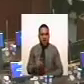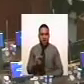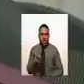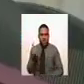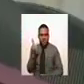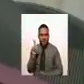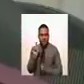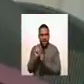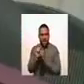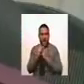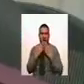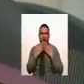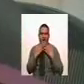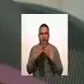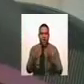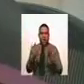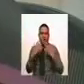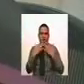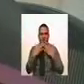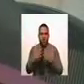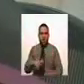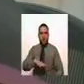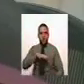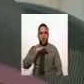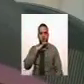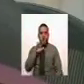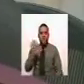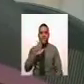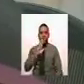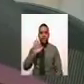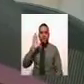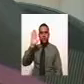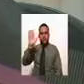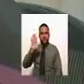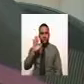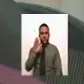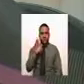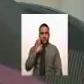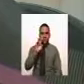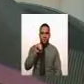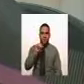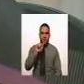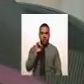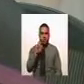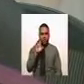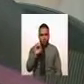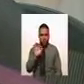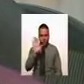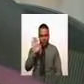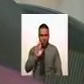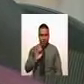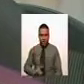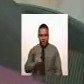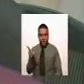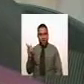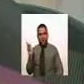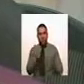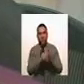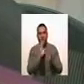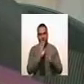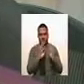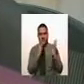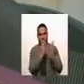de Nicolás Maduro contra el expresidente y senador Álvaro Uribe Vélez. En este mismo día se dio otra incursión de la